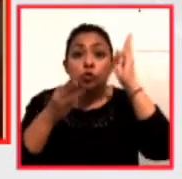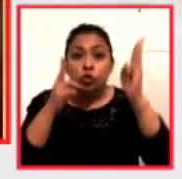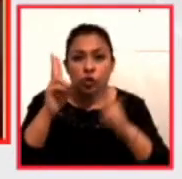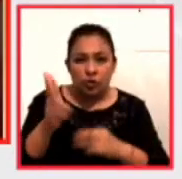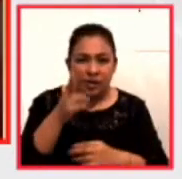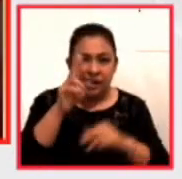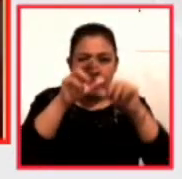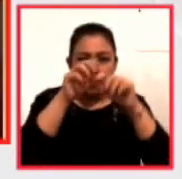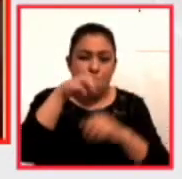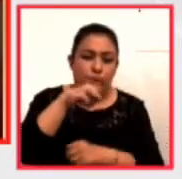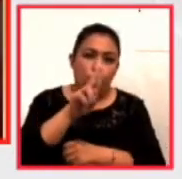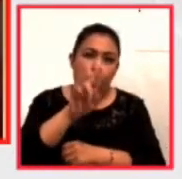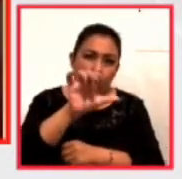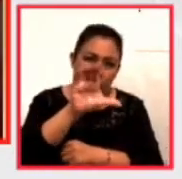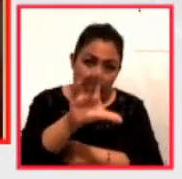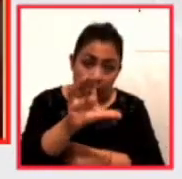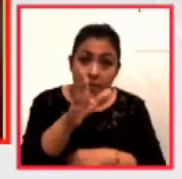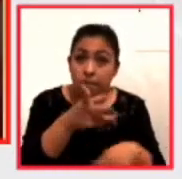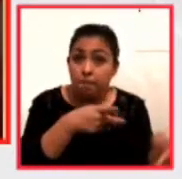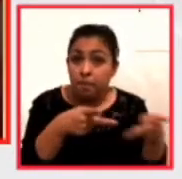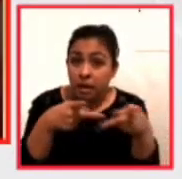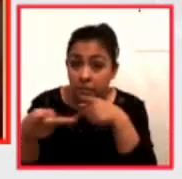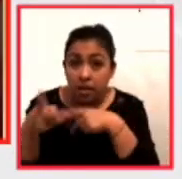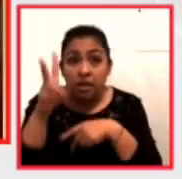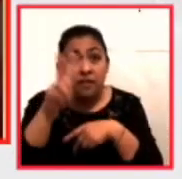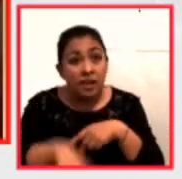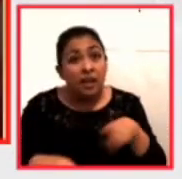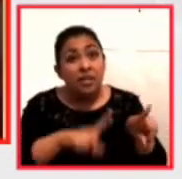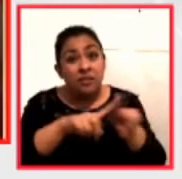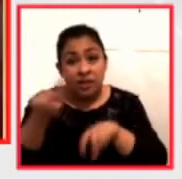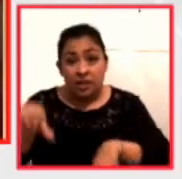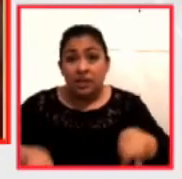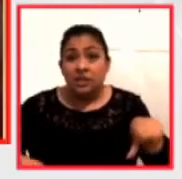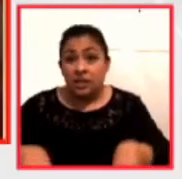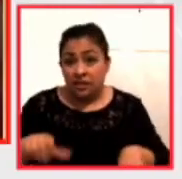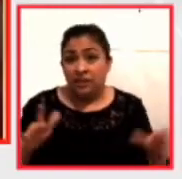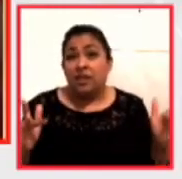Arte Contemporáneo, que tiene preparadas gran cantidad de actividades en línea.